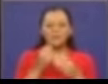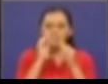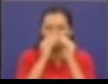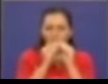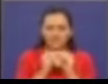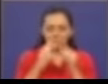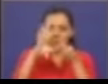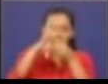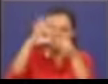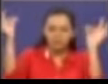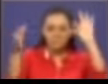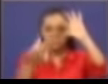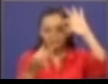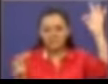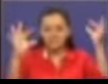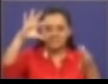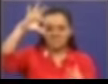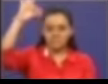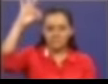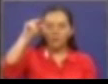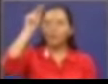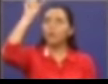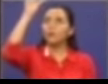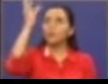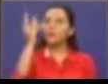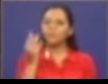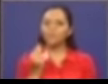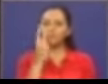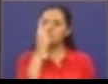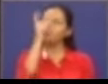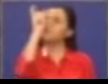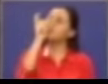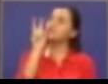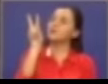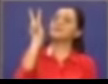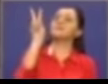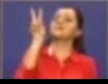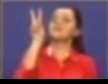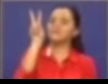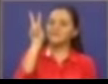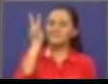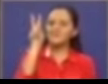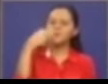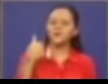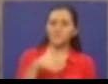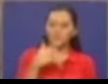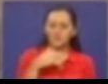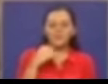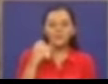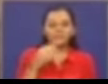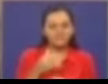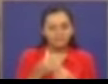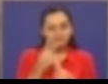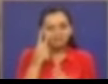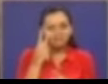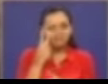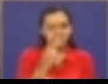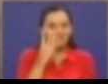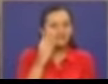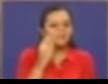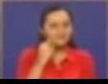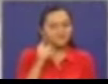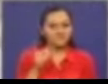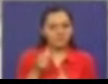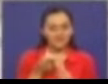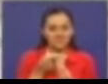estalactitas son el principal atractivo de este singular lugar. Una experiencia única, enfatiza Oscar Daza. Es